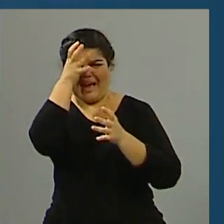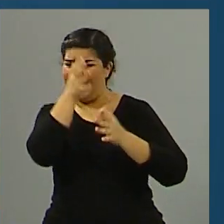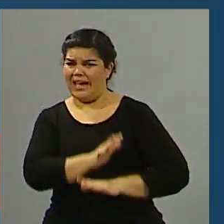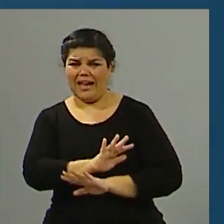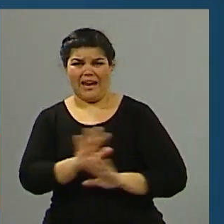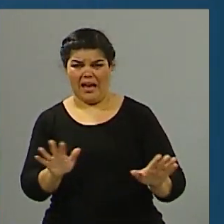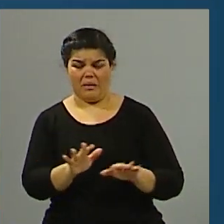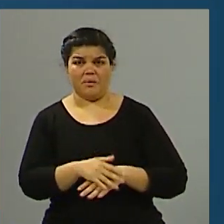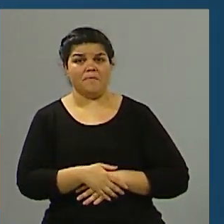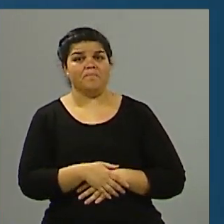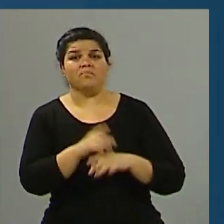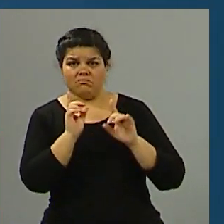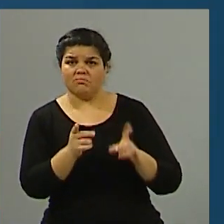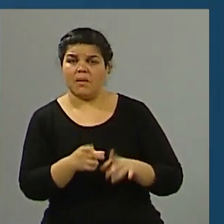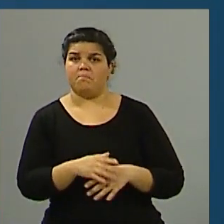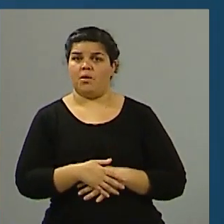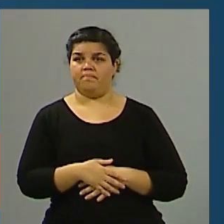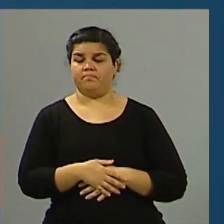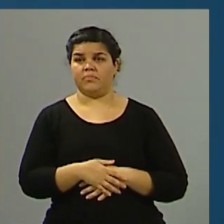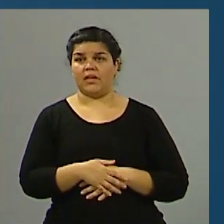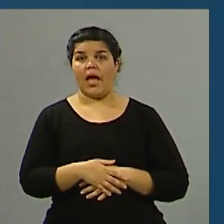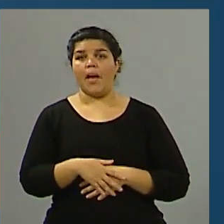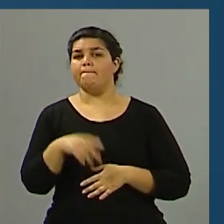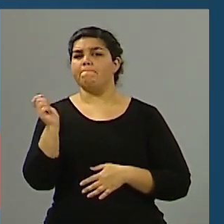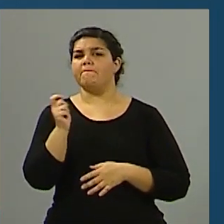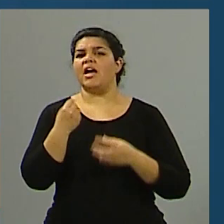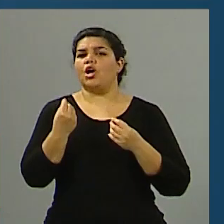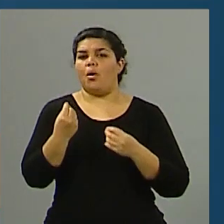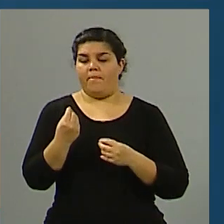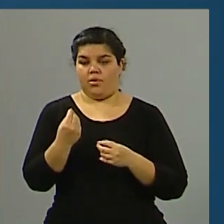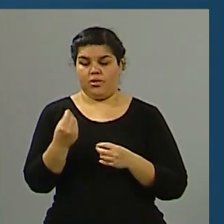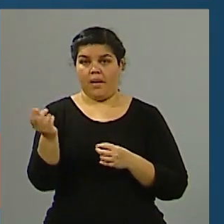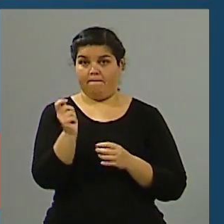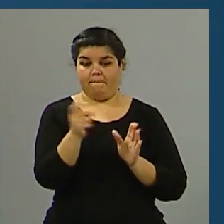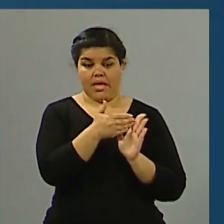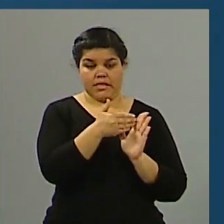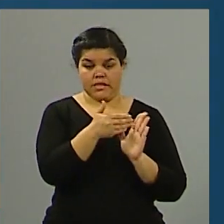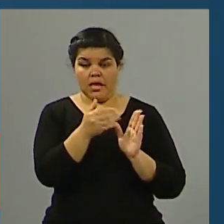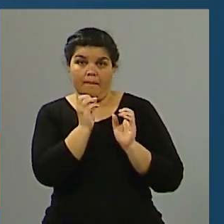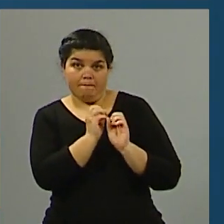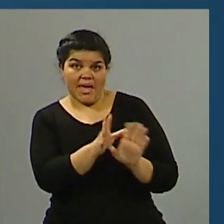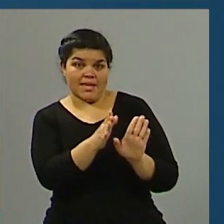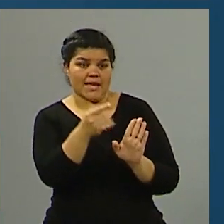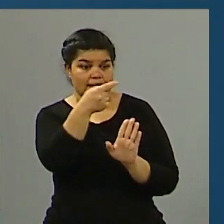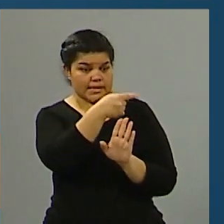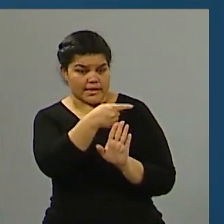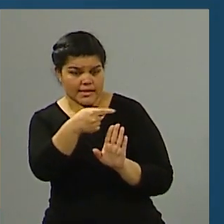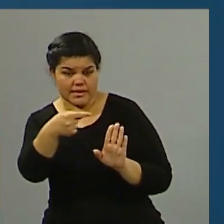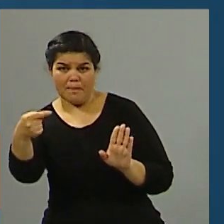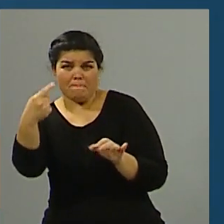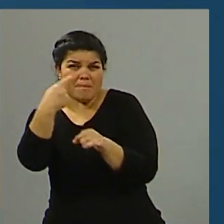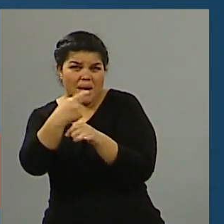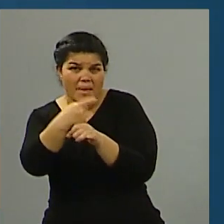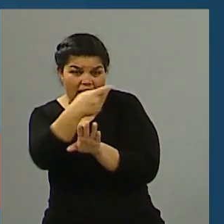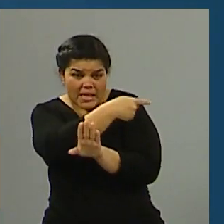Como todos los meses, los primeros aumentos los recibimos en la primera semana. Que digamos que parece que el gobierno y las empresas